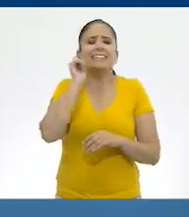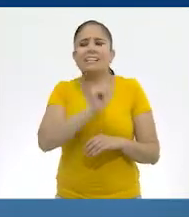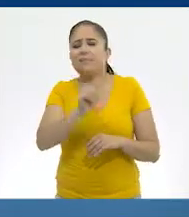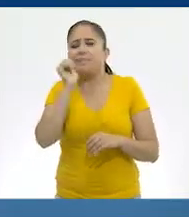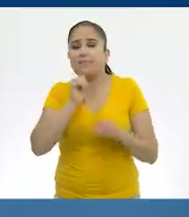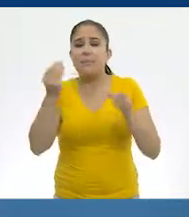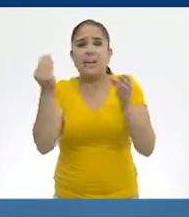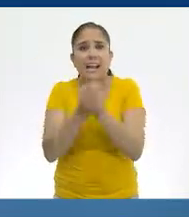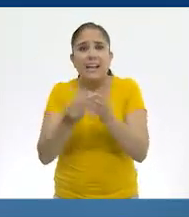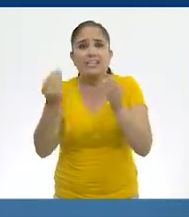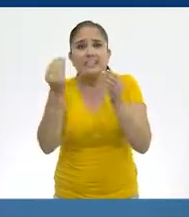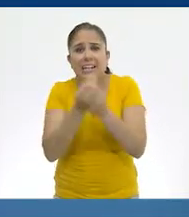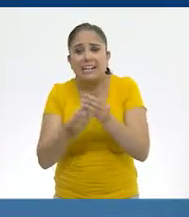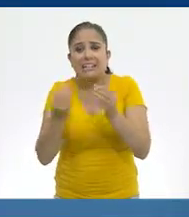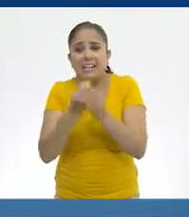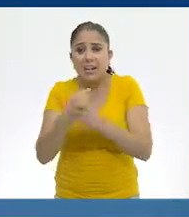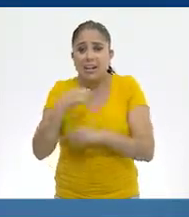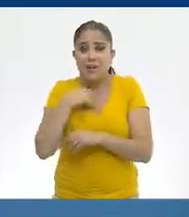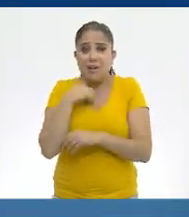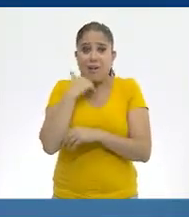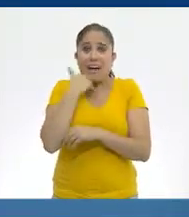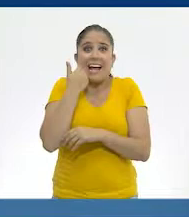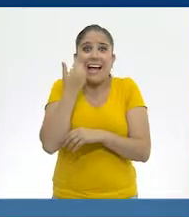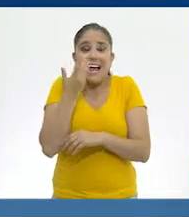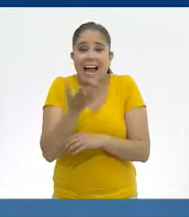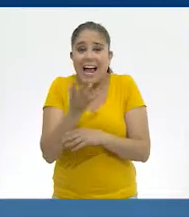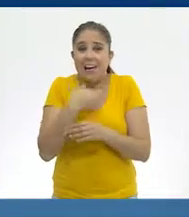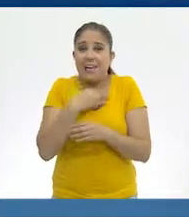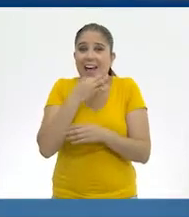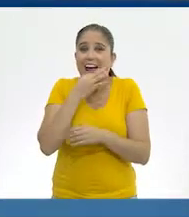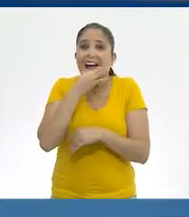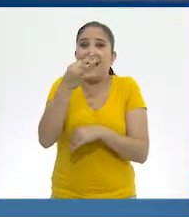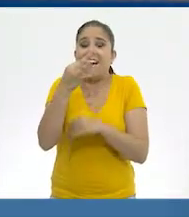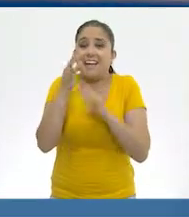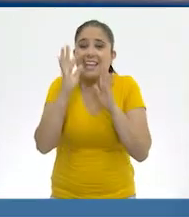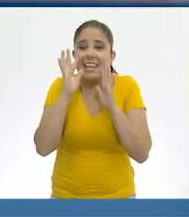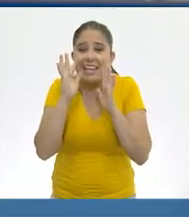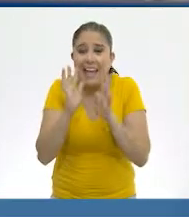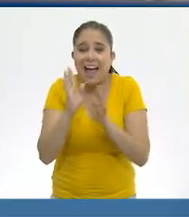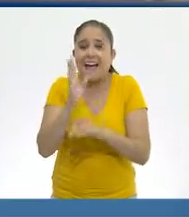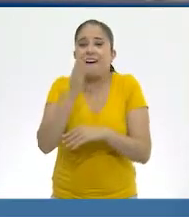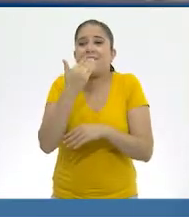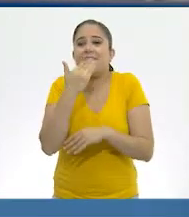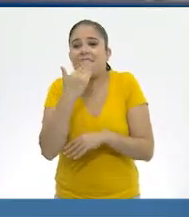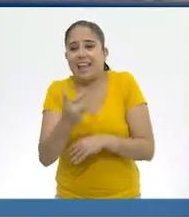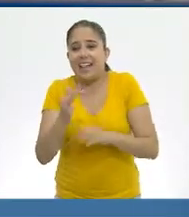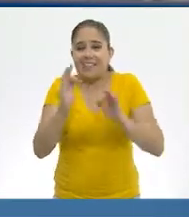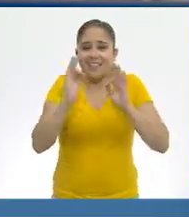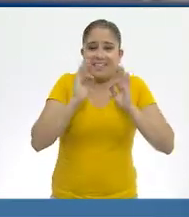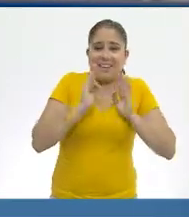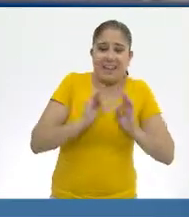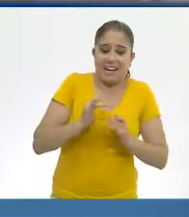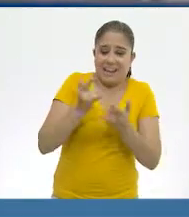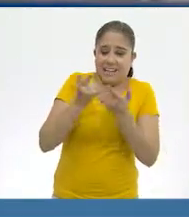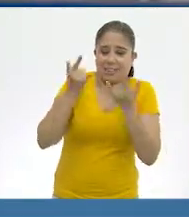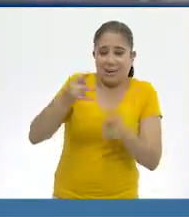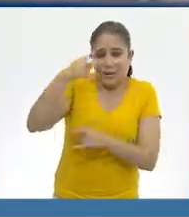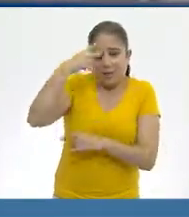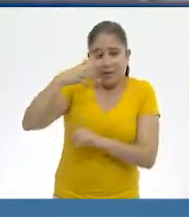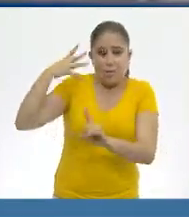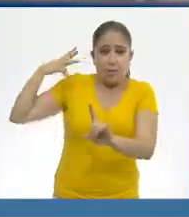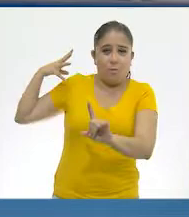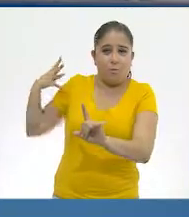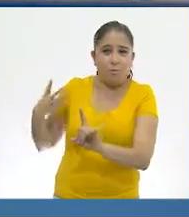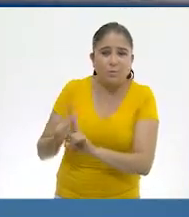la clase y cuando quiero decir que de seguro ya todo va a ir bien y tranquilo en la historia de México,